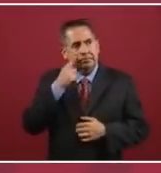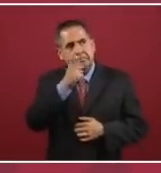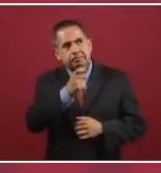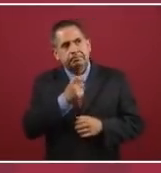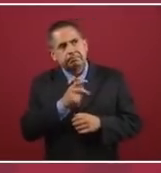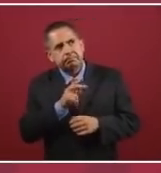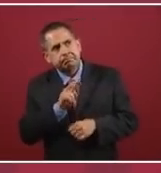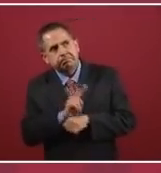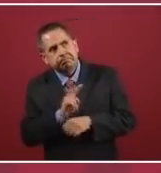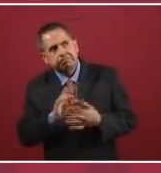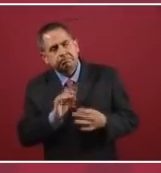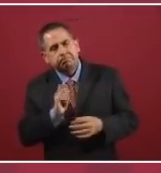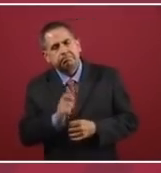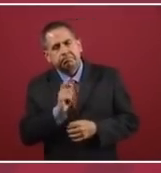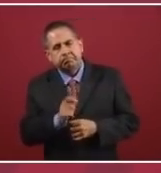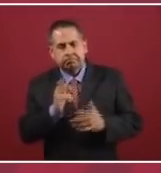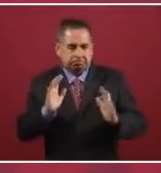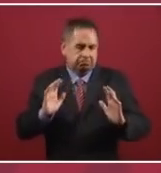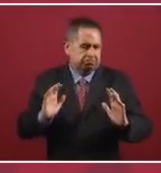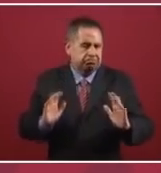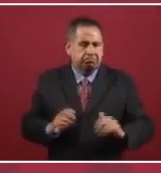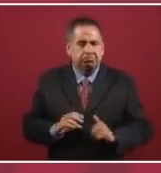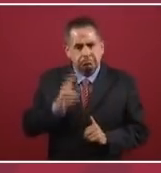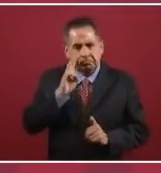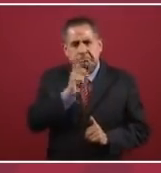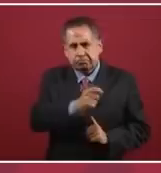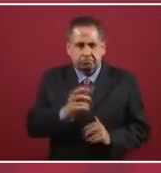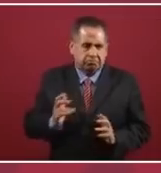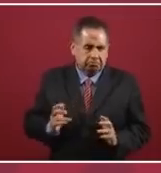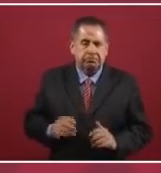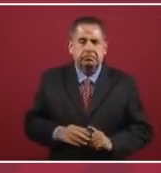Unidos y